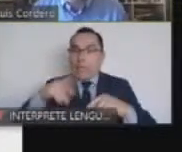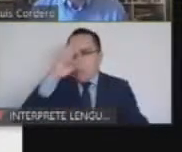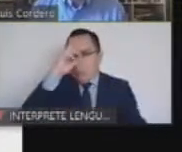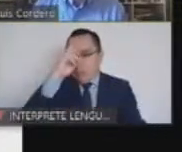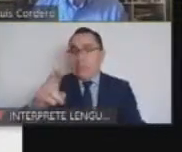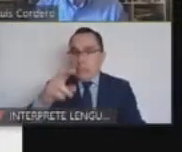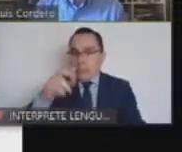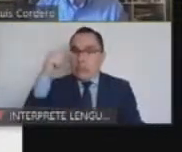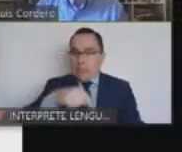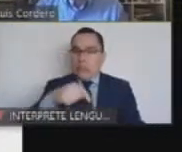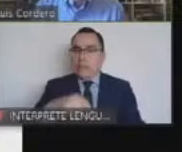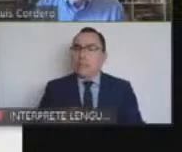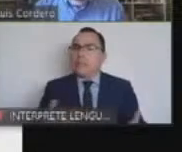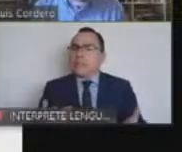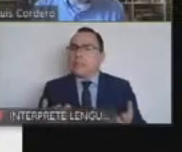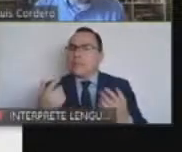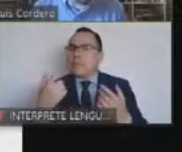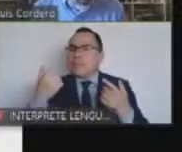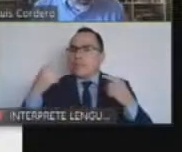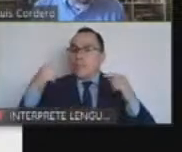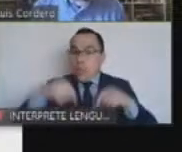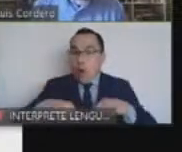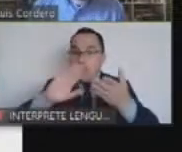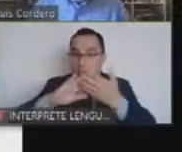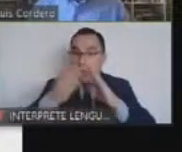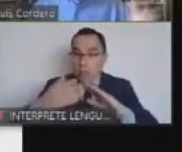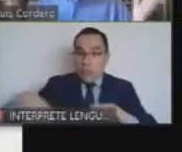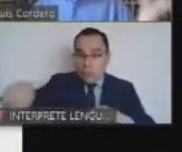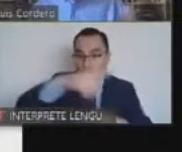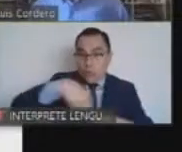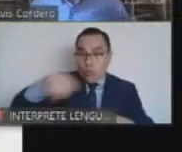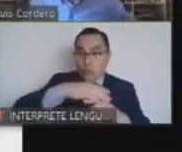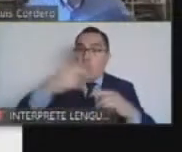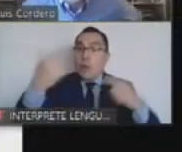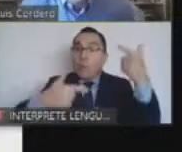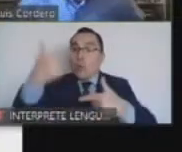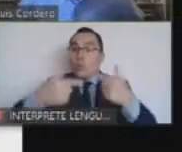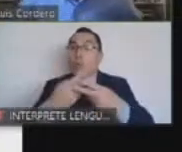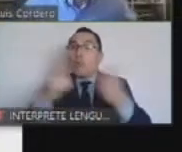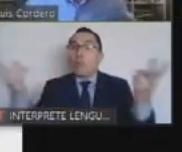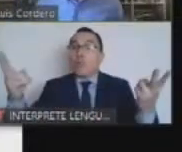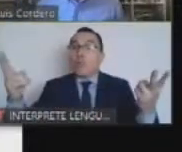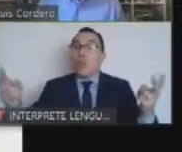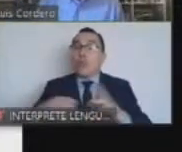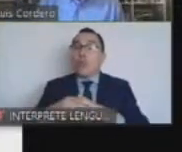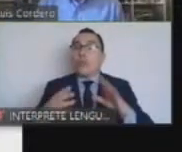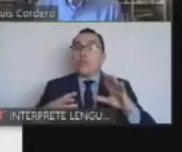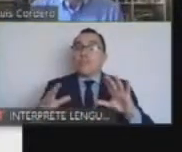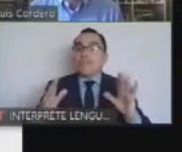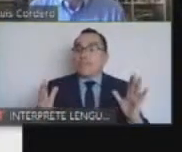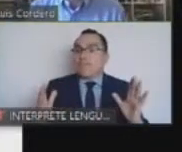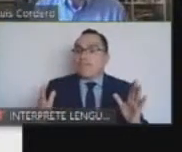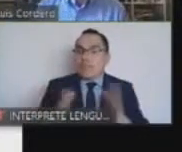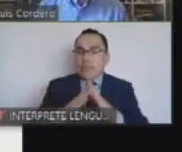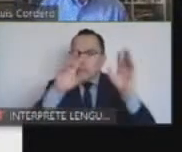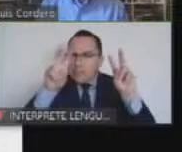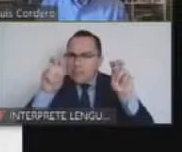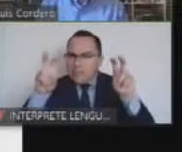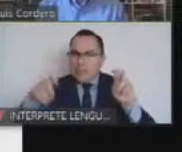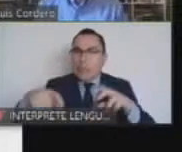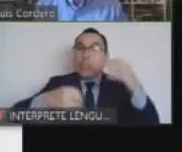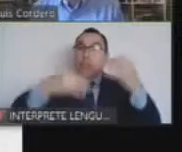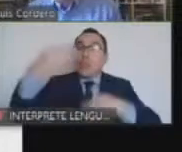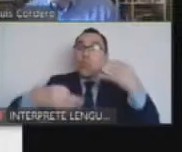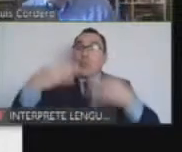general en la comunidad de políticas públicas a nivel comparado en materia de justicia, el